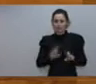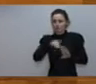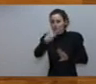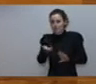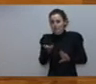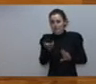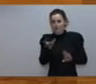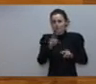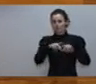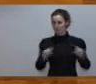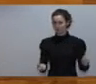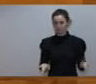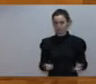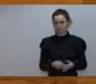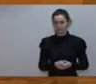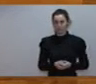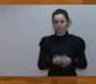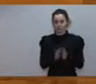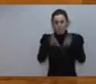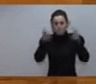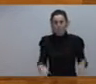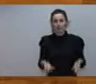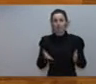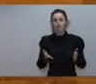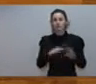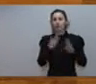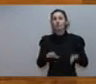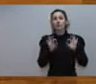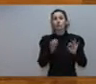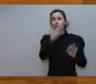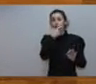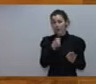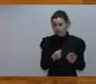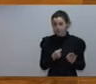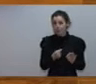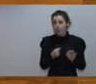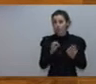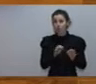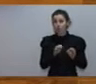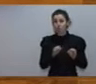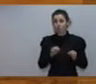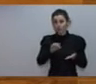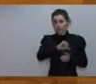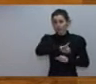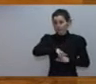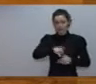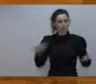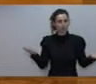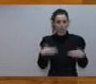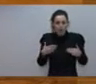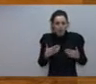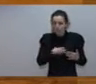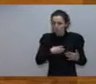empresas normalmente muy grandes y no tienen esa misma facilidad empresas locales y pequeñas. El